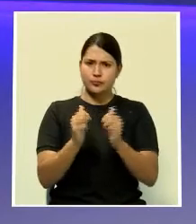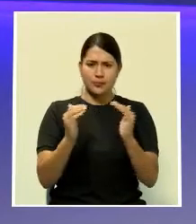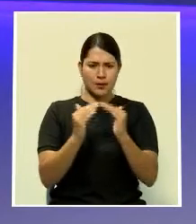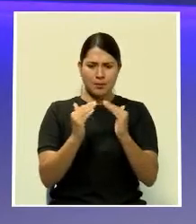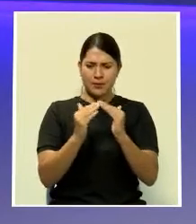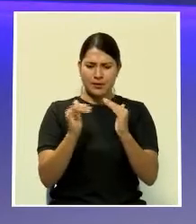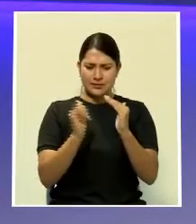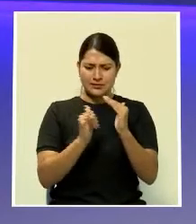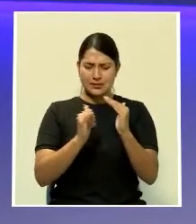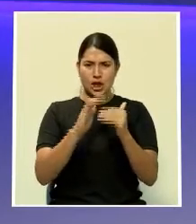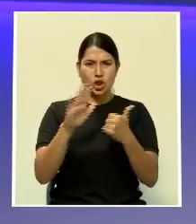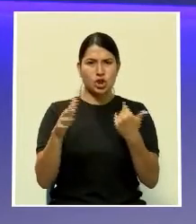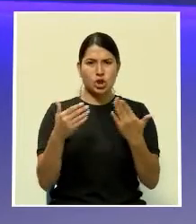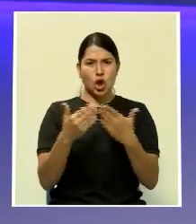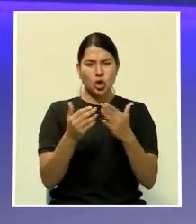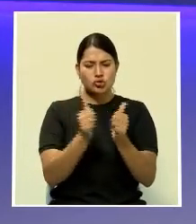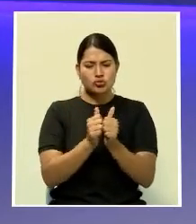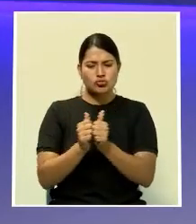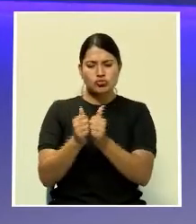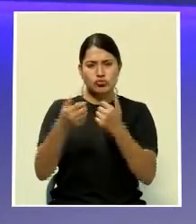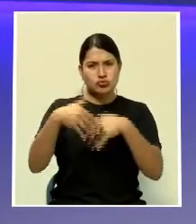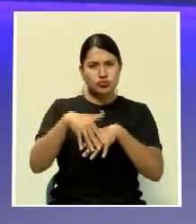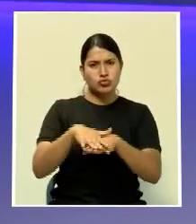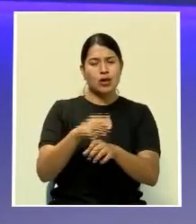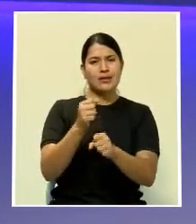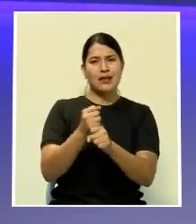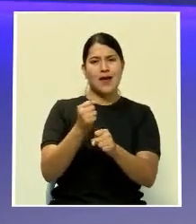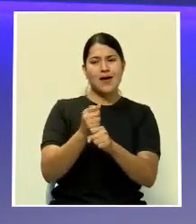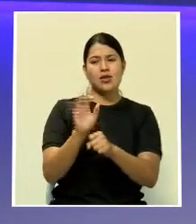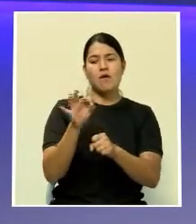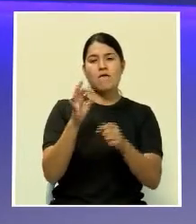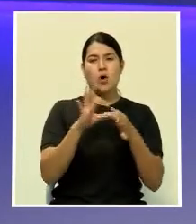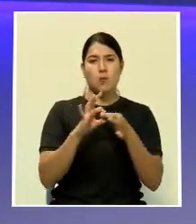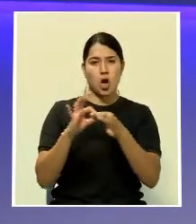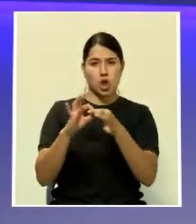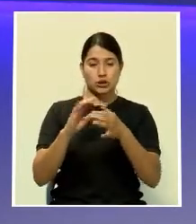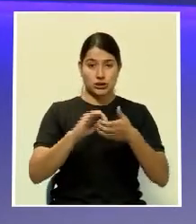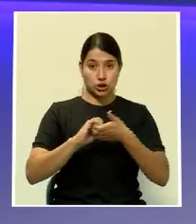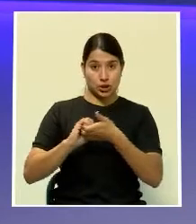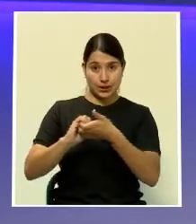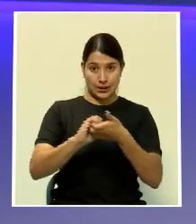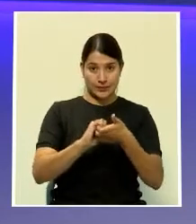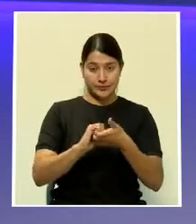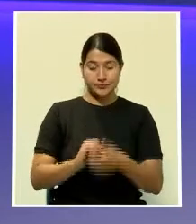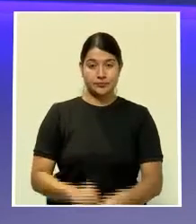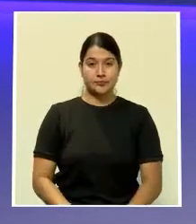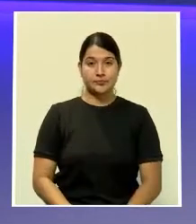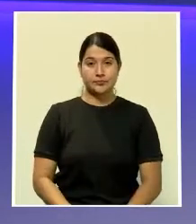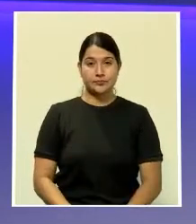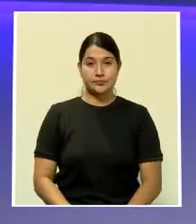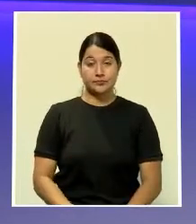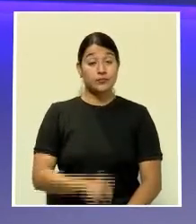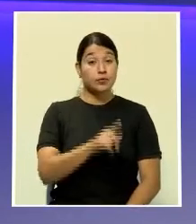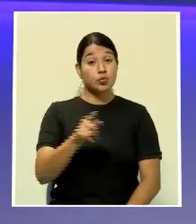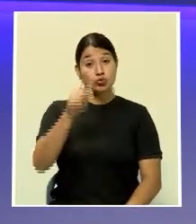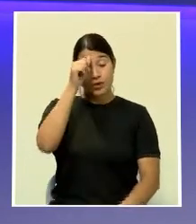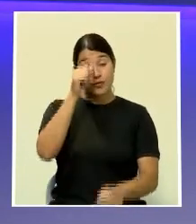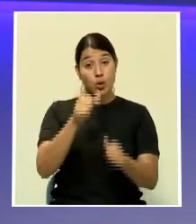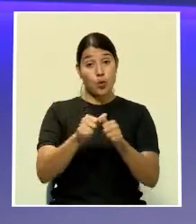integrados, trabajando de una manera coordinada y solidaria.